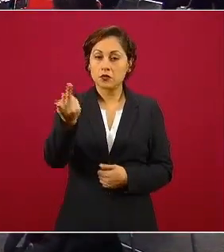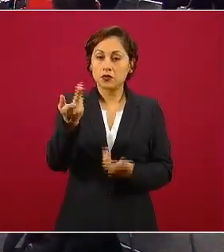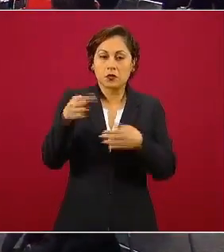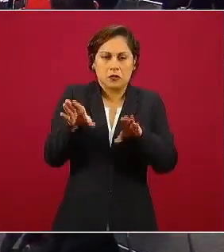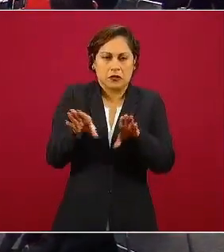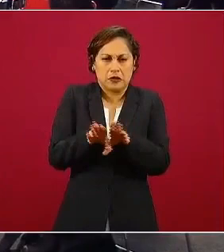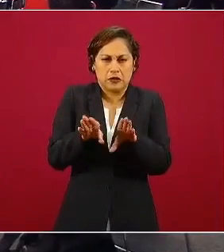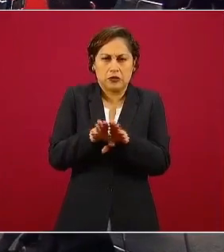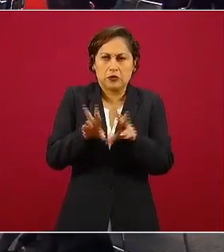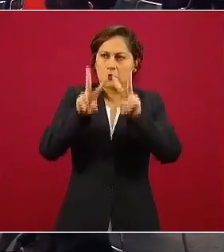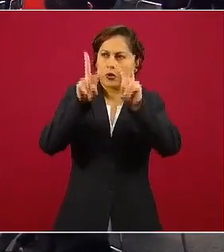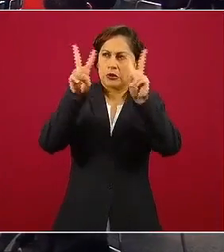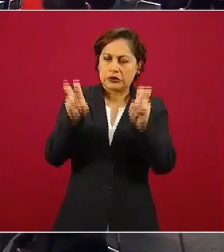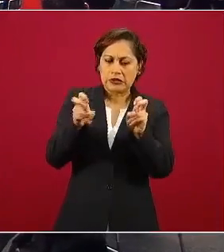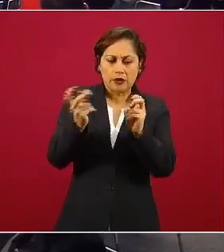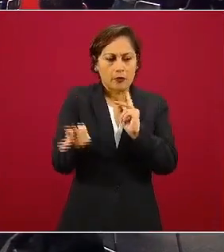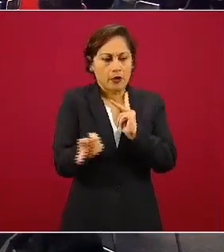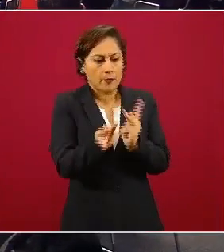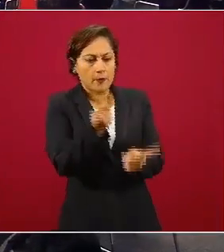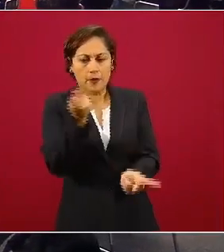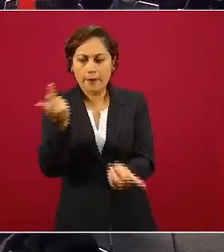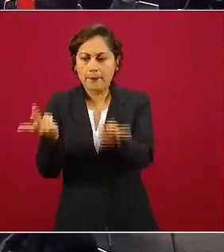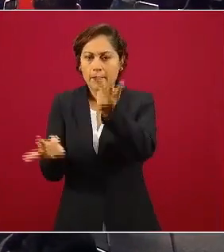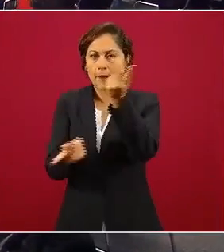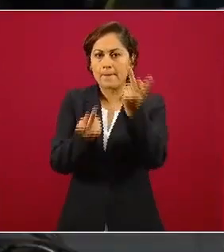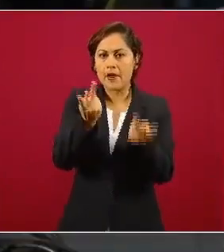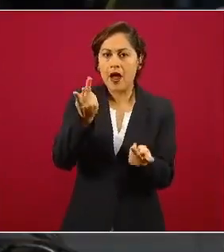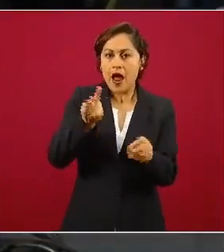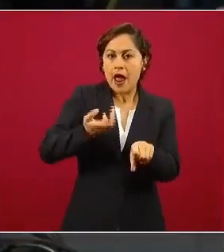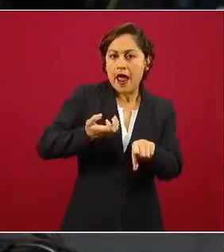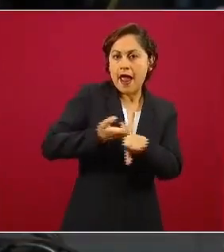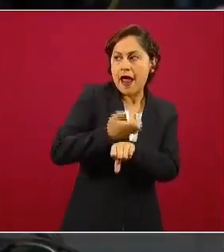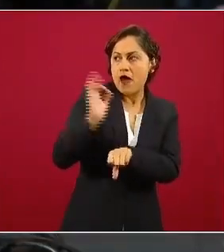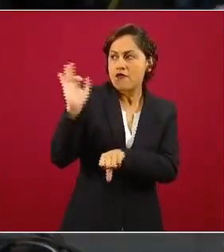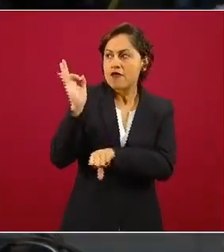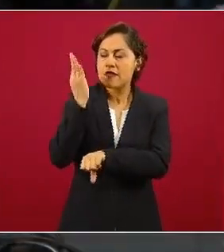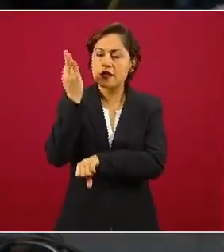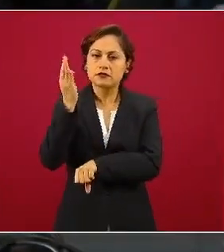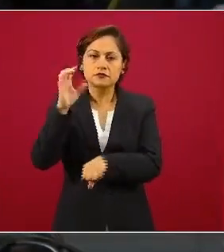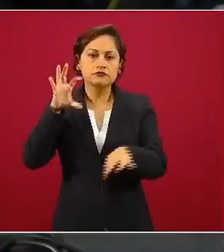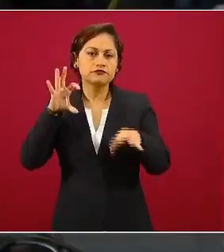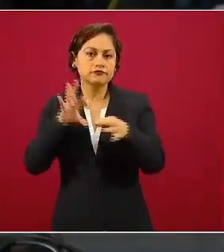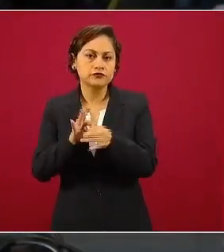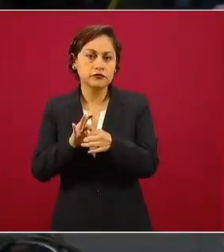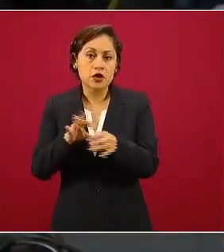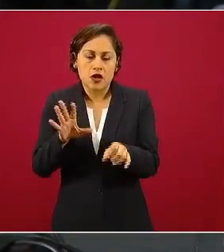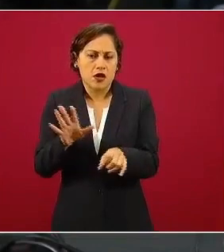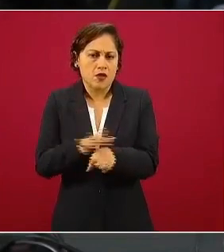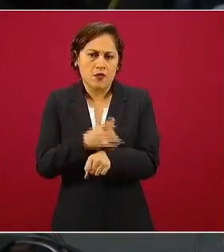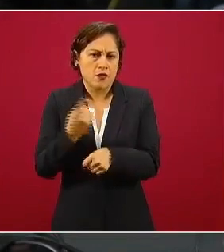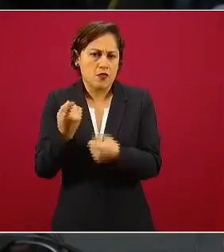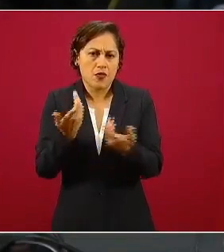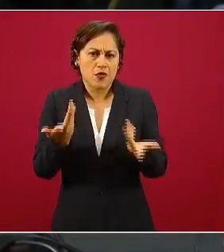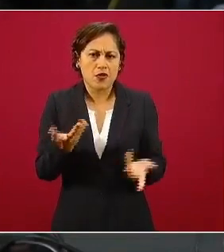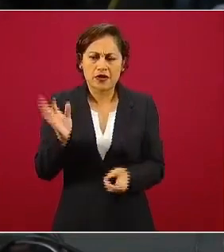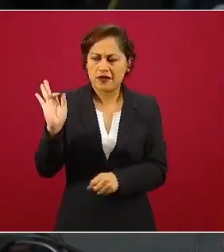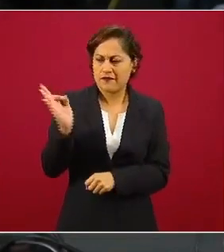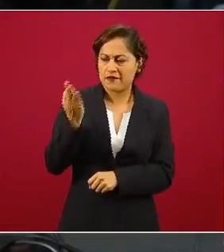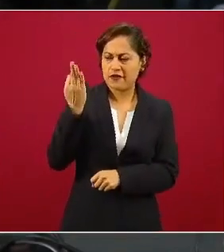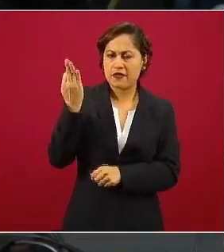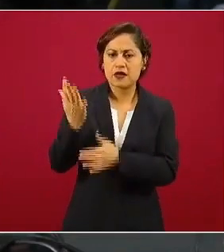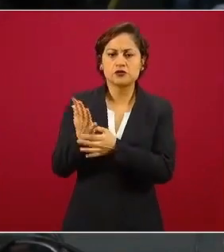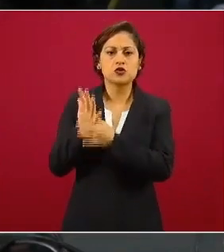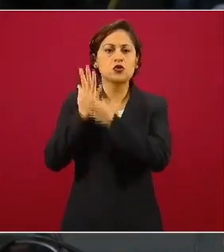está buscando lograr entre la Federación y los estados, cuando se menciona justo desde la Federación que se está teniendo